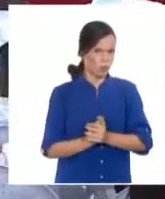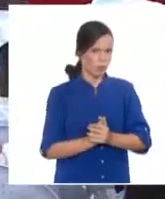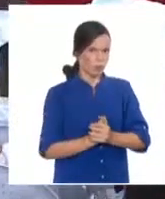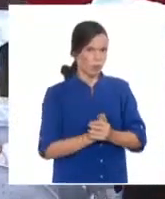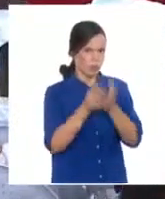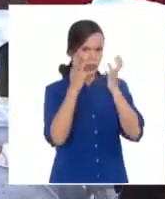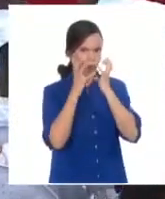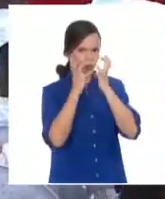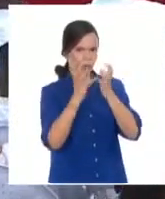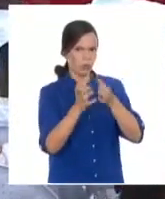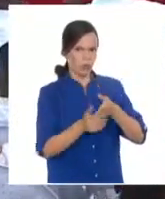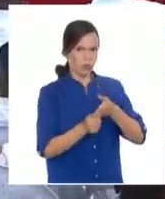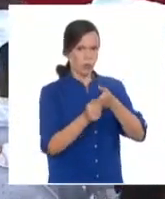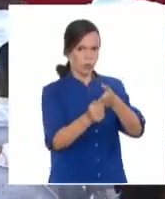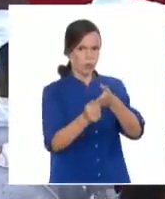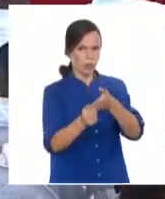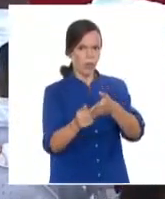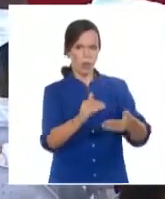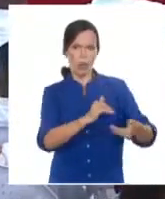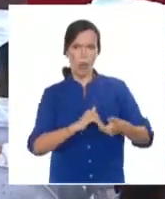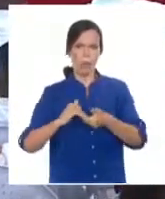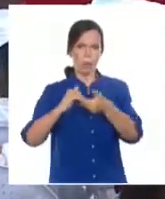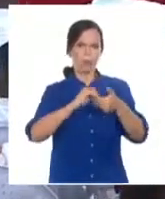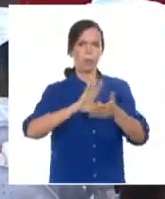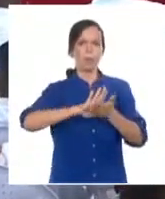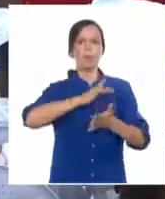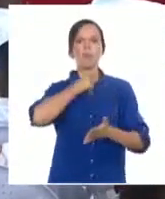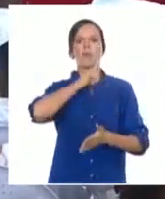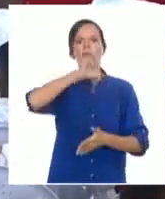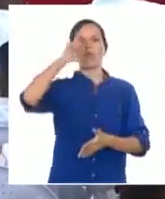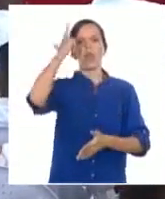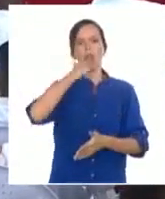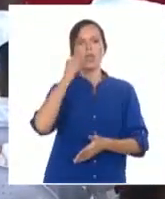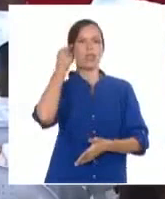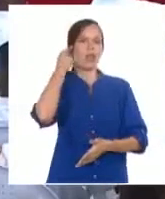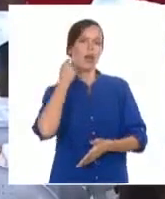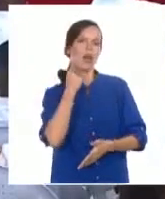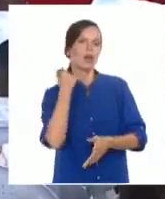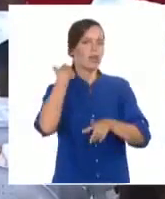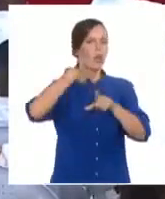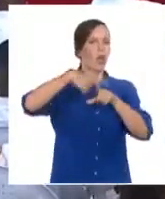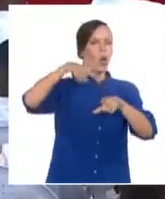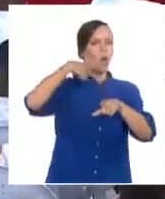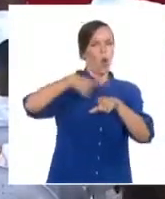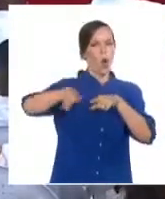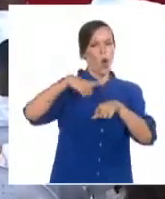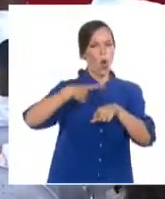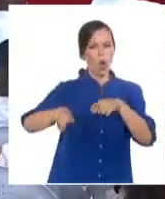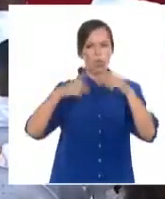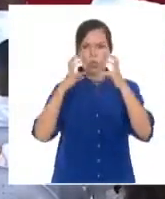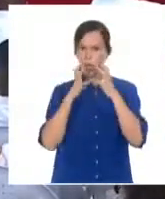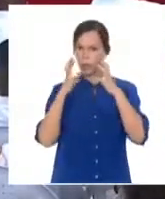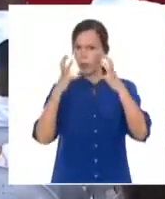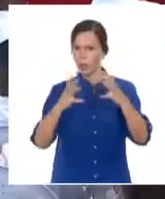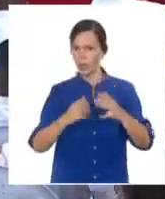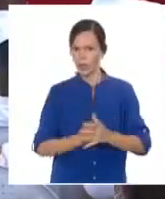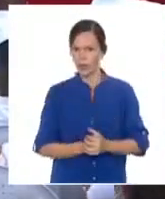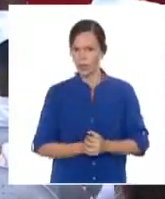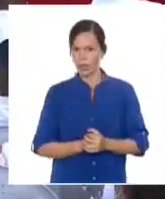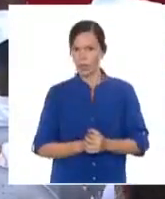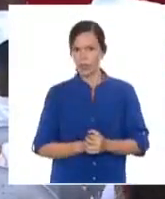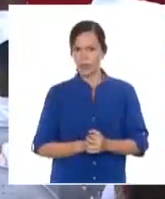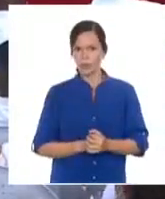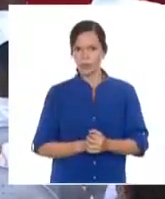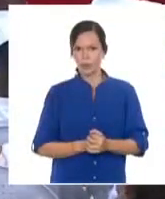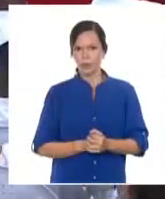por compatriotas de la talla de Mella baliño villena y otros muchos hasta el decisivo aldabonazo de la generación del